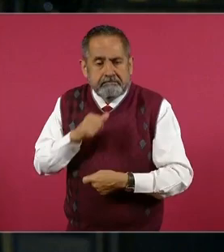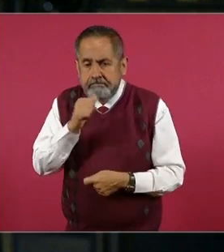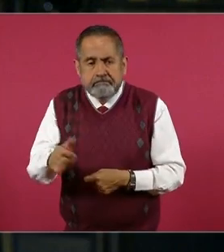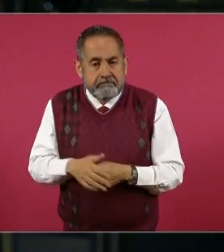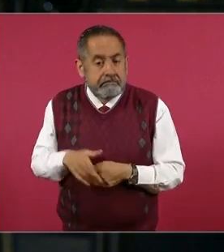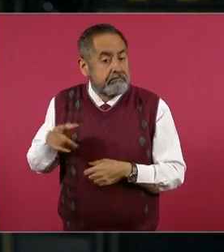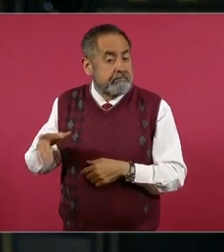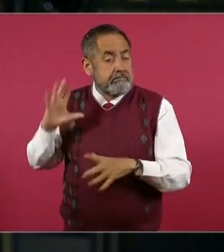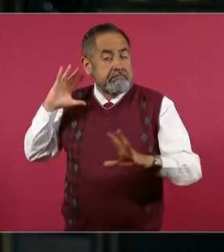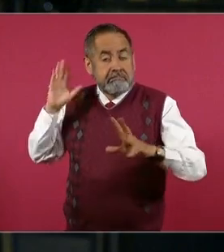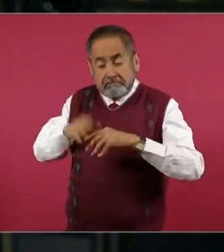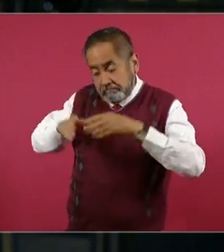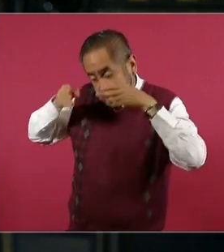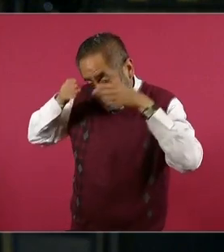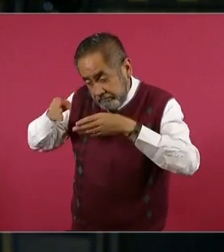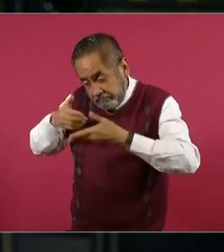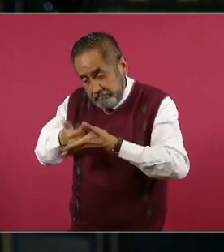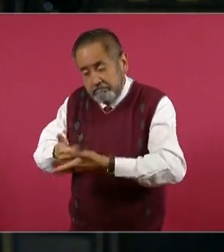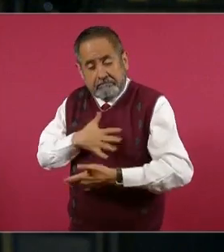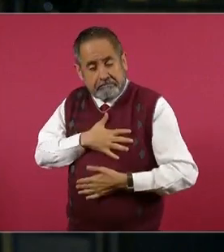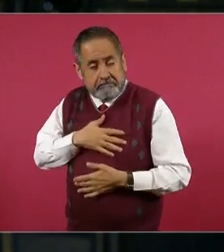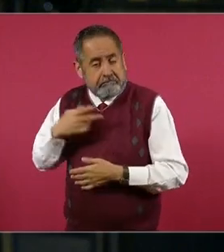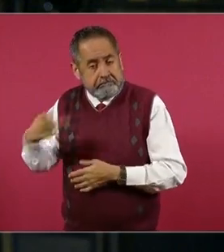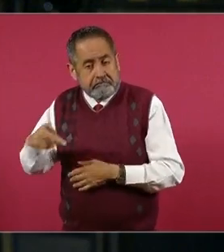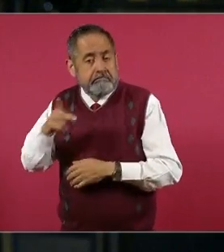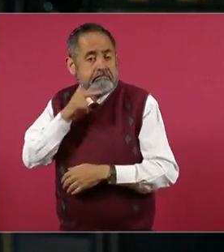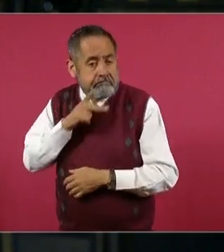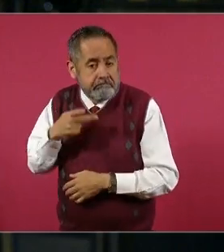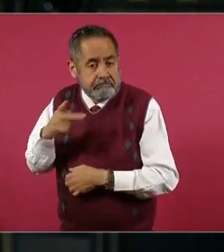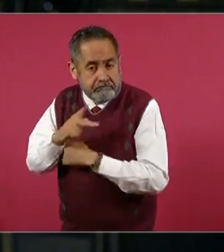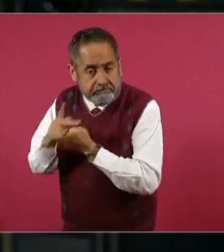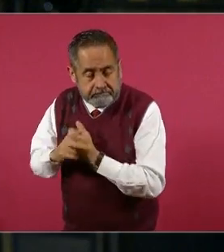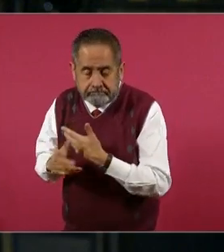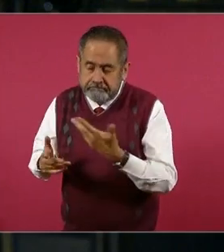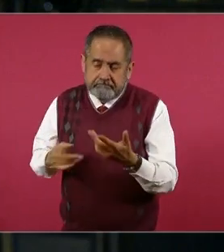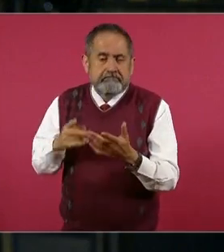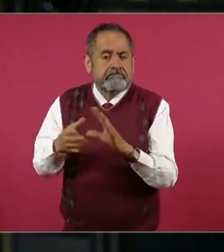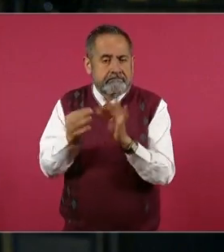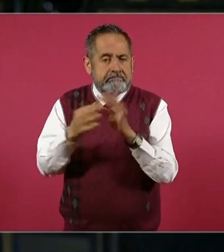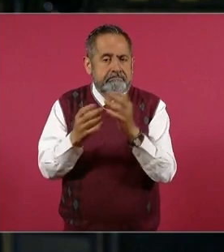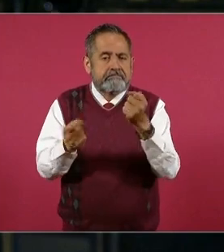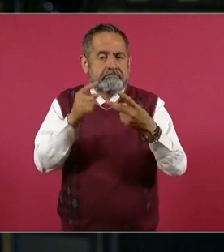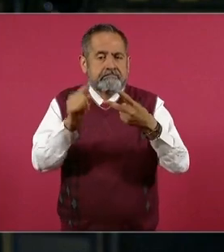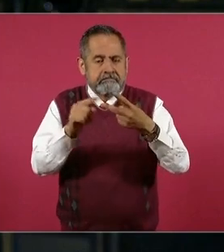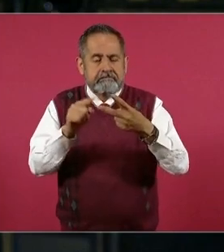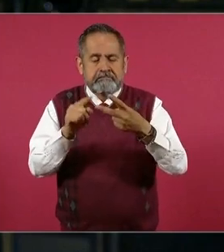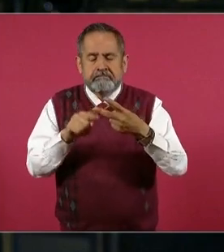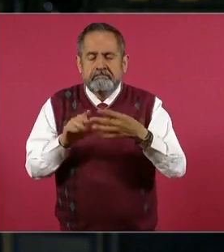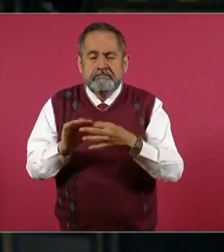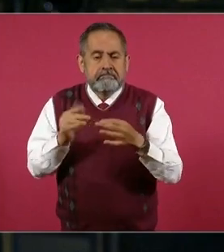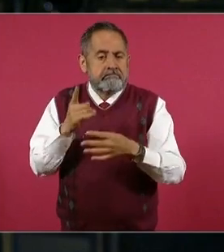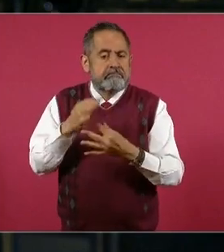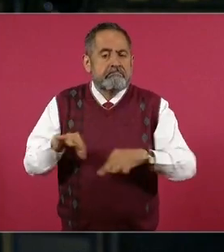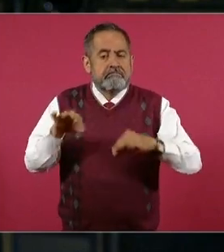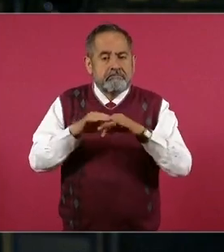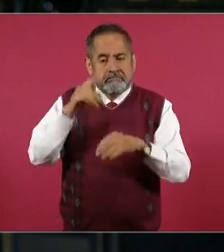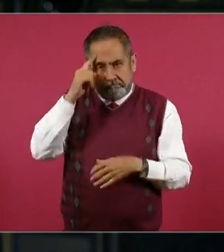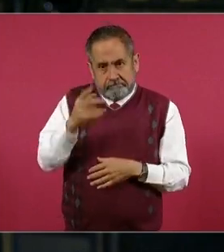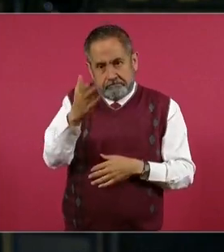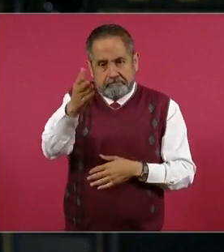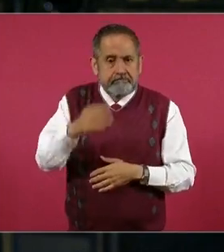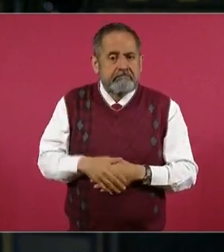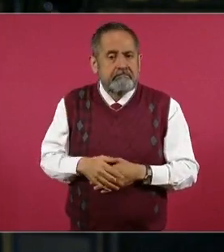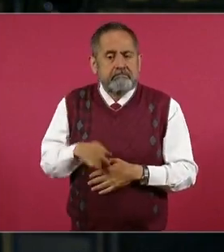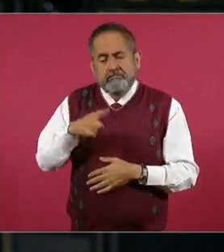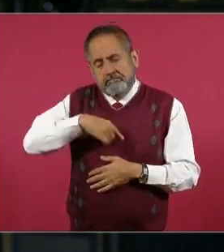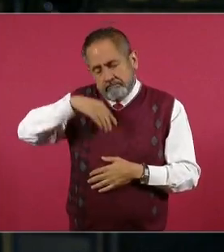haber dedicado su vida al servicio de Pemex y de su país. Y si me permite subrayar algunos puntos significativos y de suma relevancia para usted,